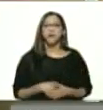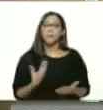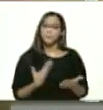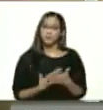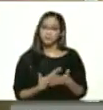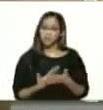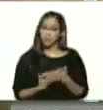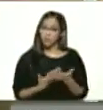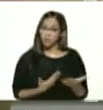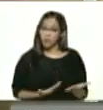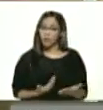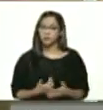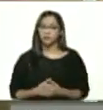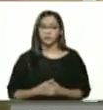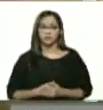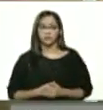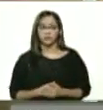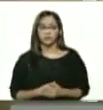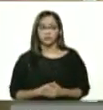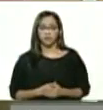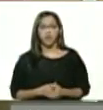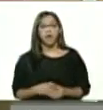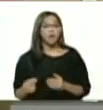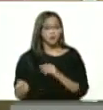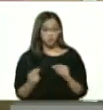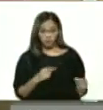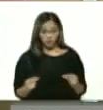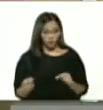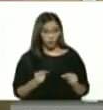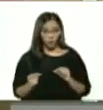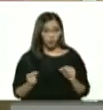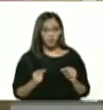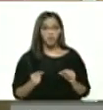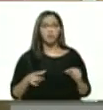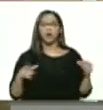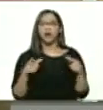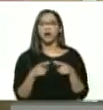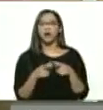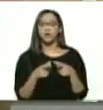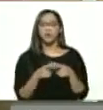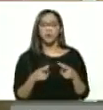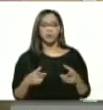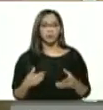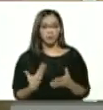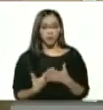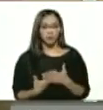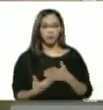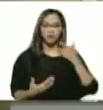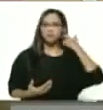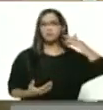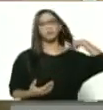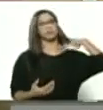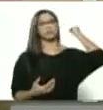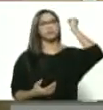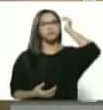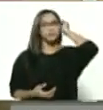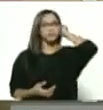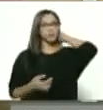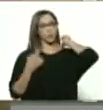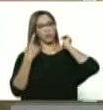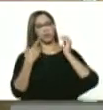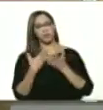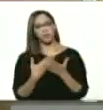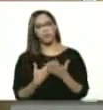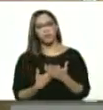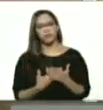de metodología general fue discutida en una reunión conjunta del partido una de las de las propuestas era que se